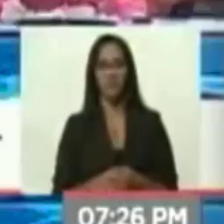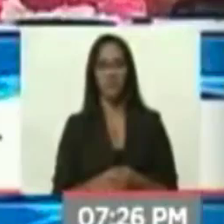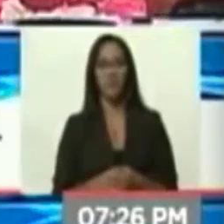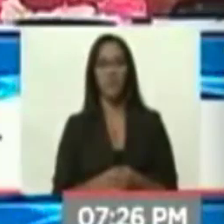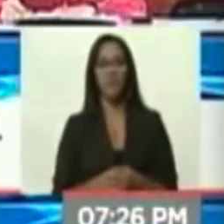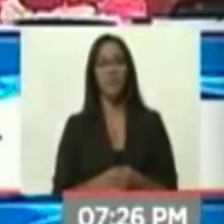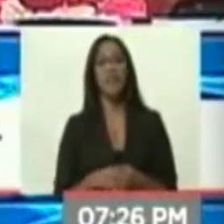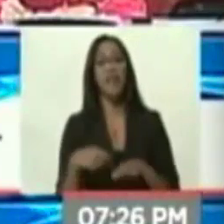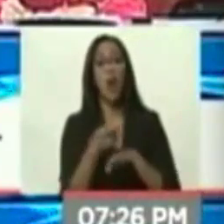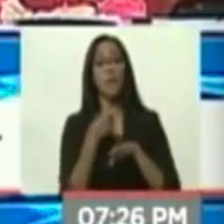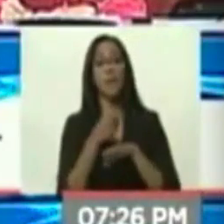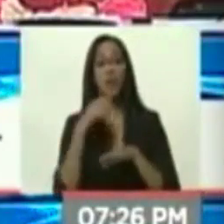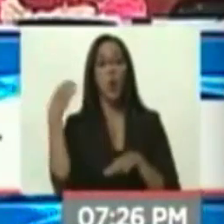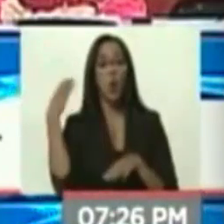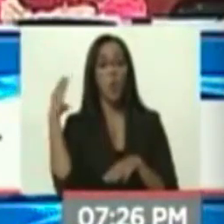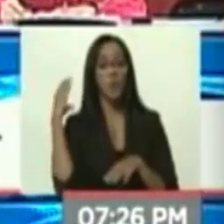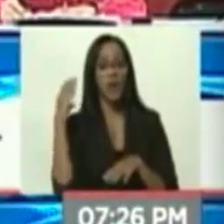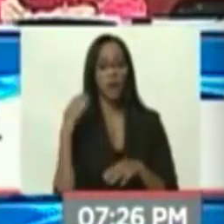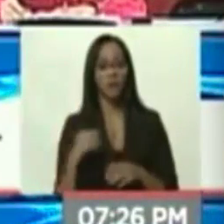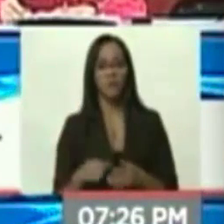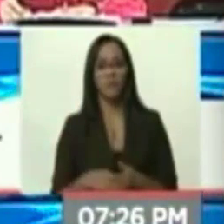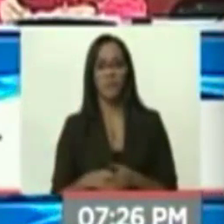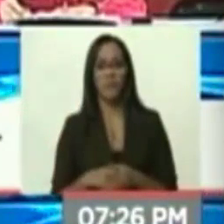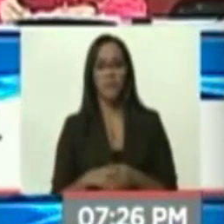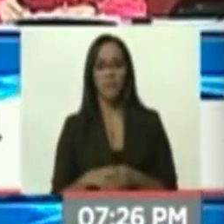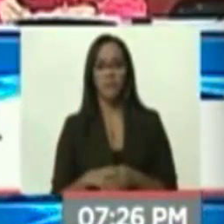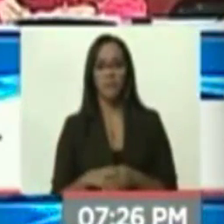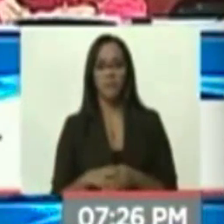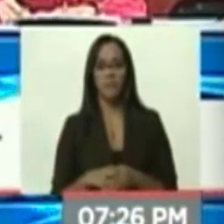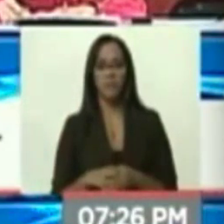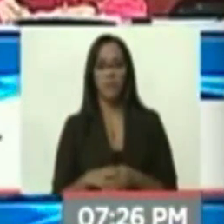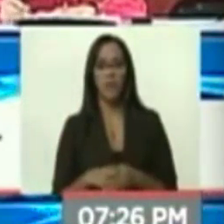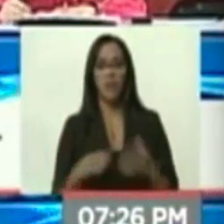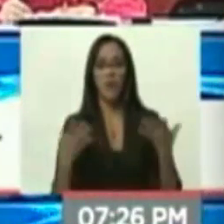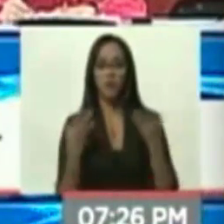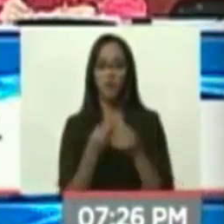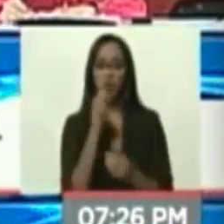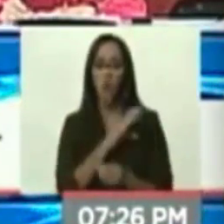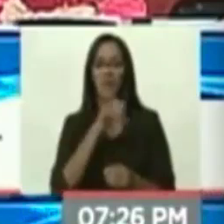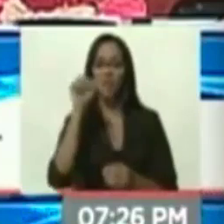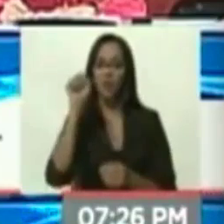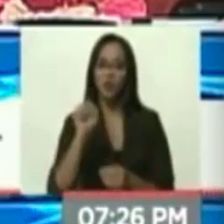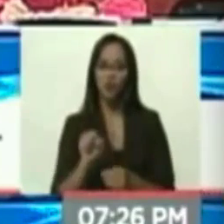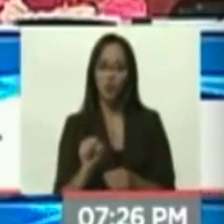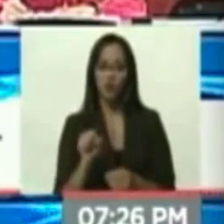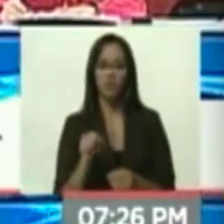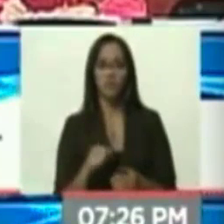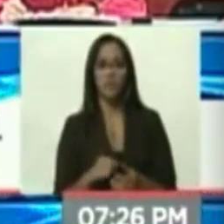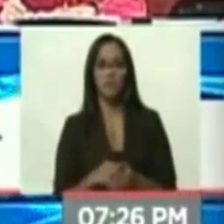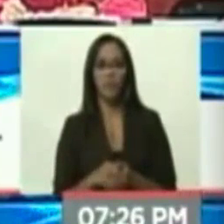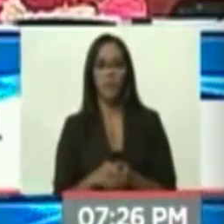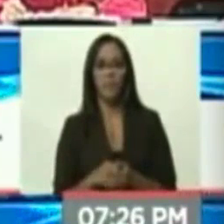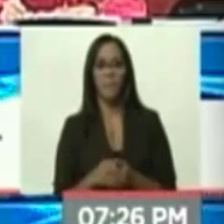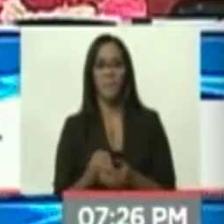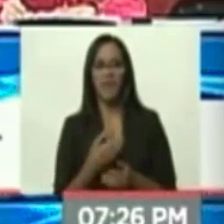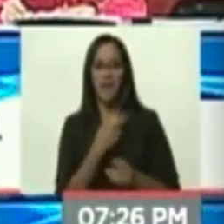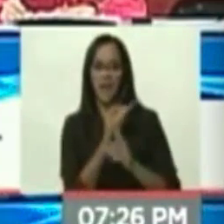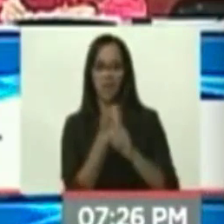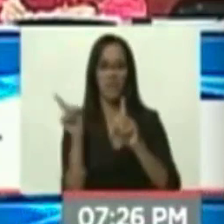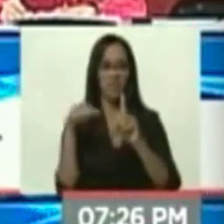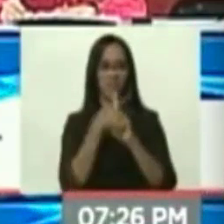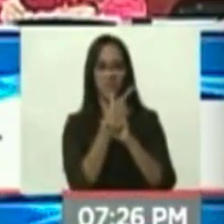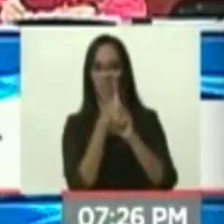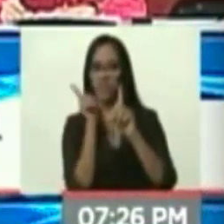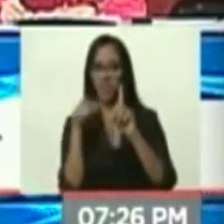de que el gobierno colombiano, con el Comando Sur, para tratar de desviar la